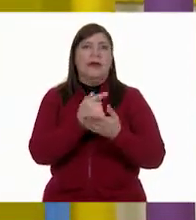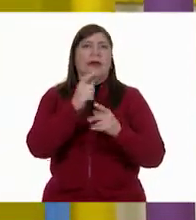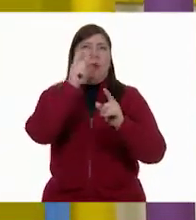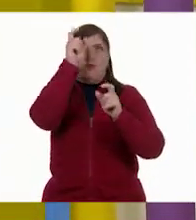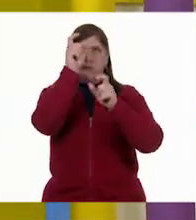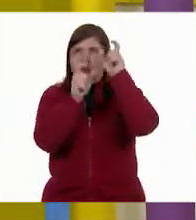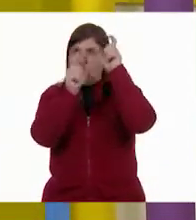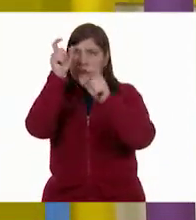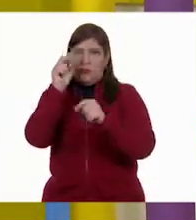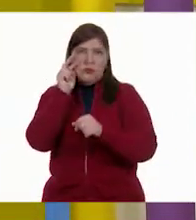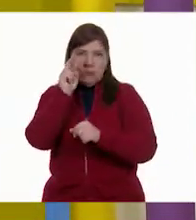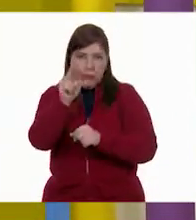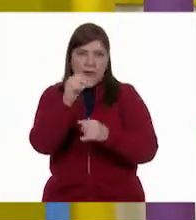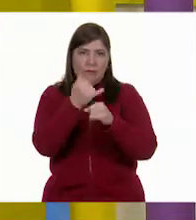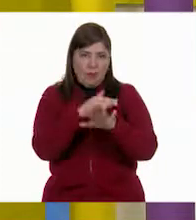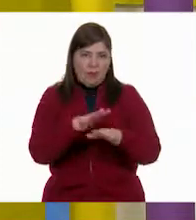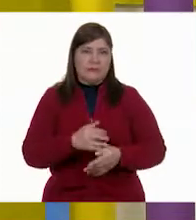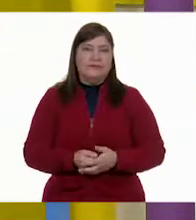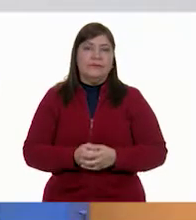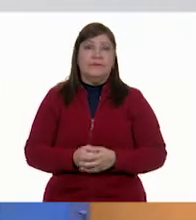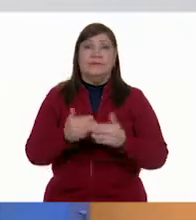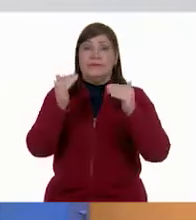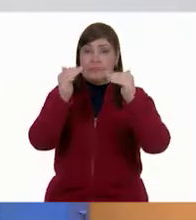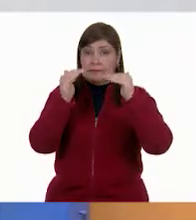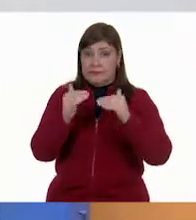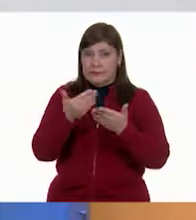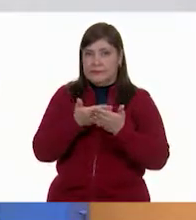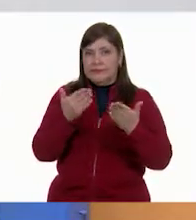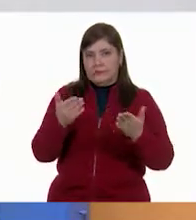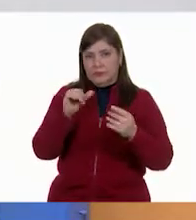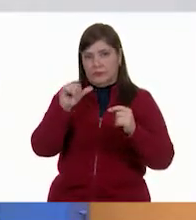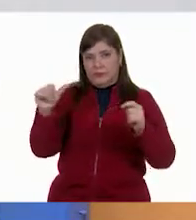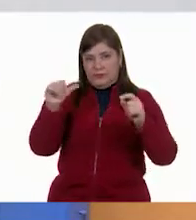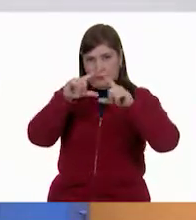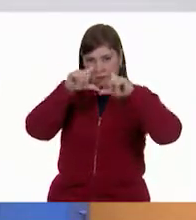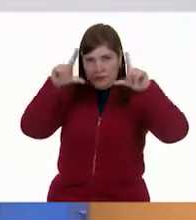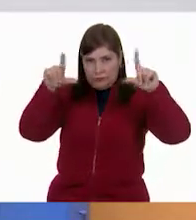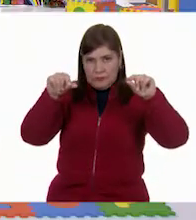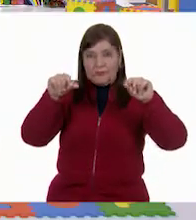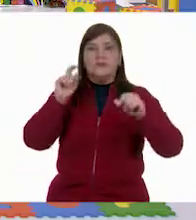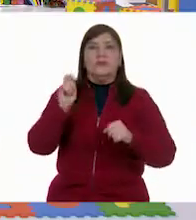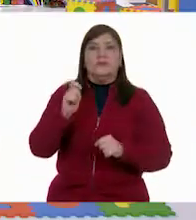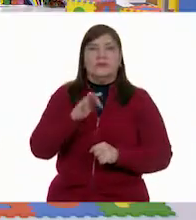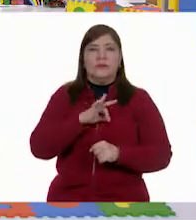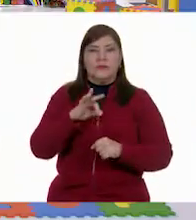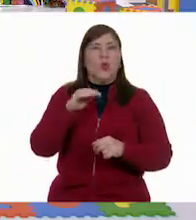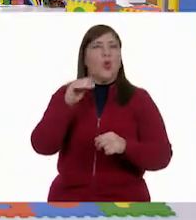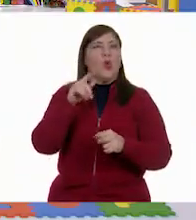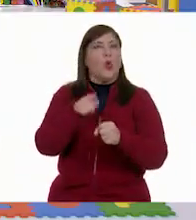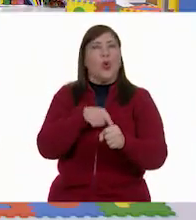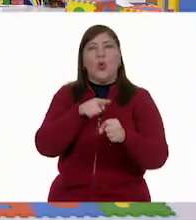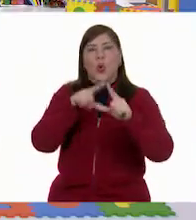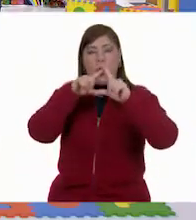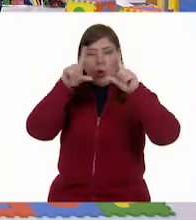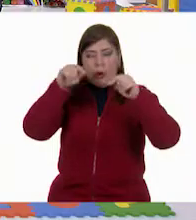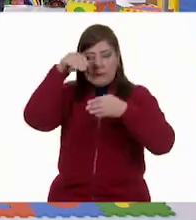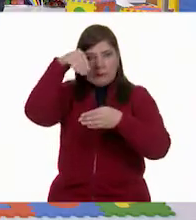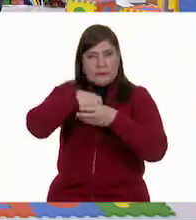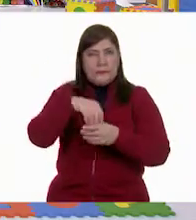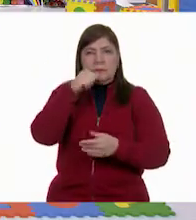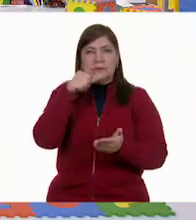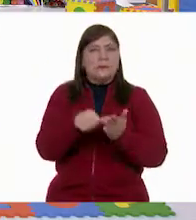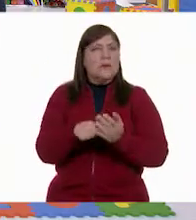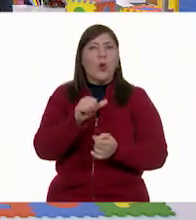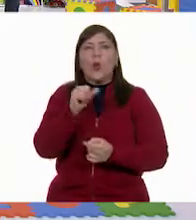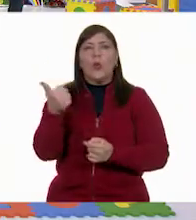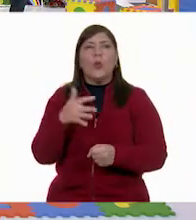de barras. Ahora vamos a tener que pasar a otro sobre. ¿Qué color de sobre quieren que abra, Eric?